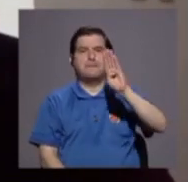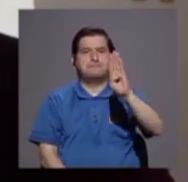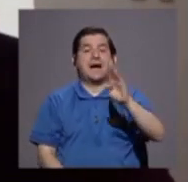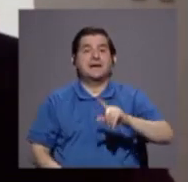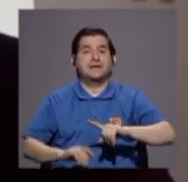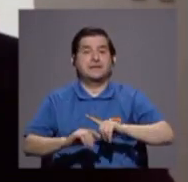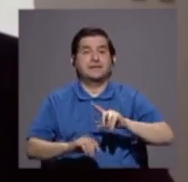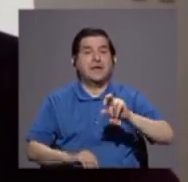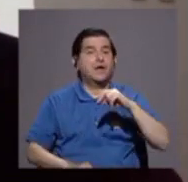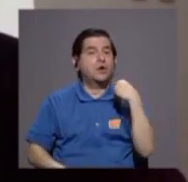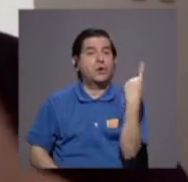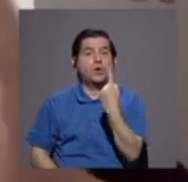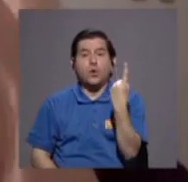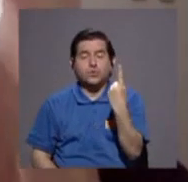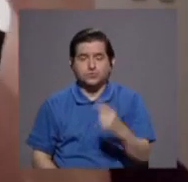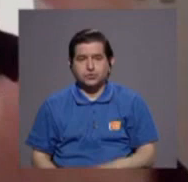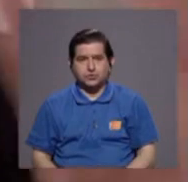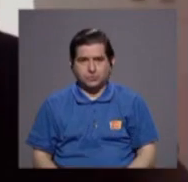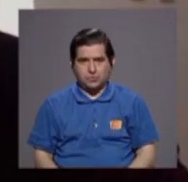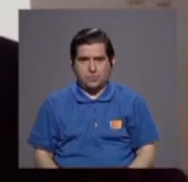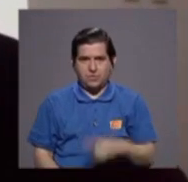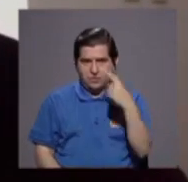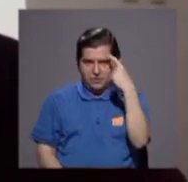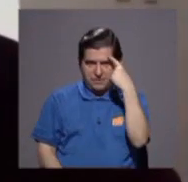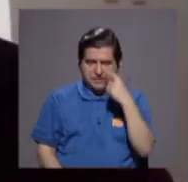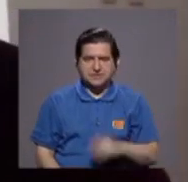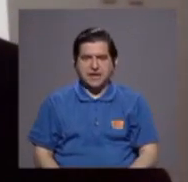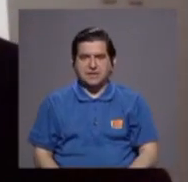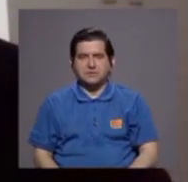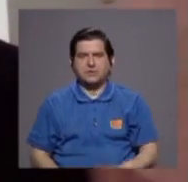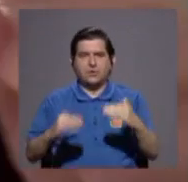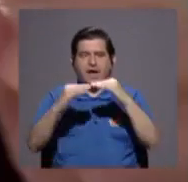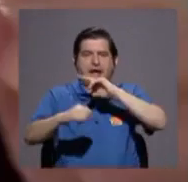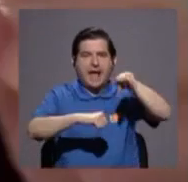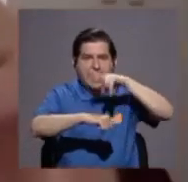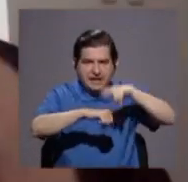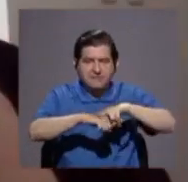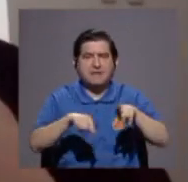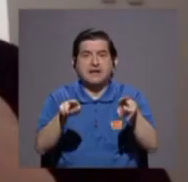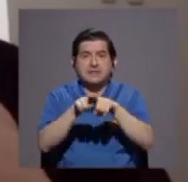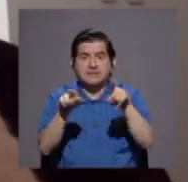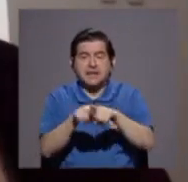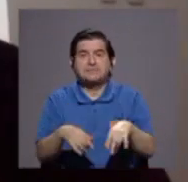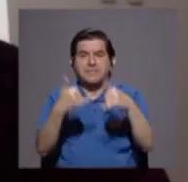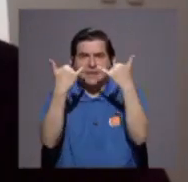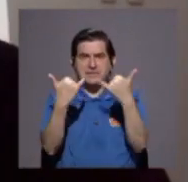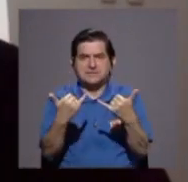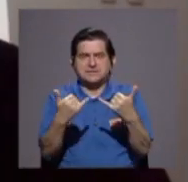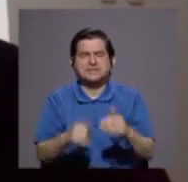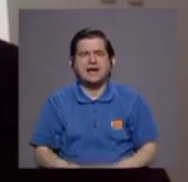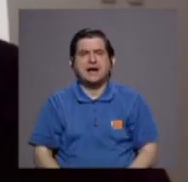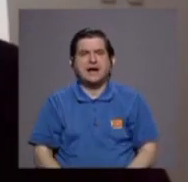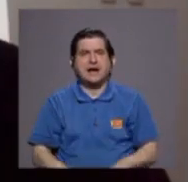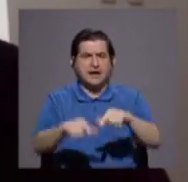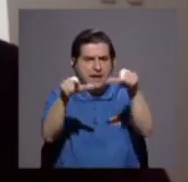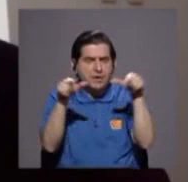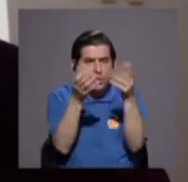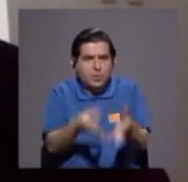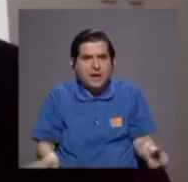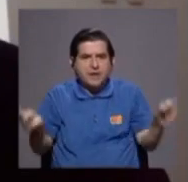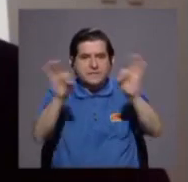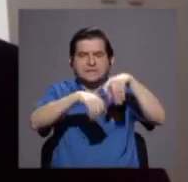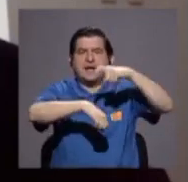no solo en los agregados nacionales, sino también en estados que son clave para